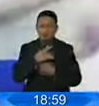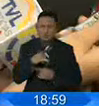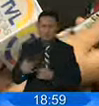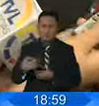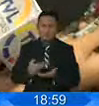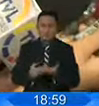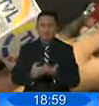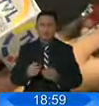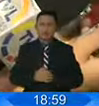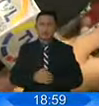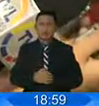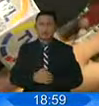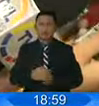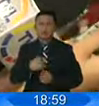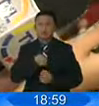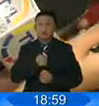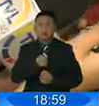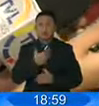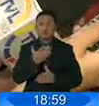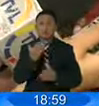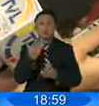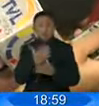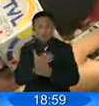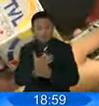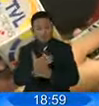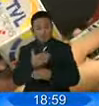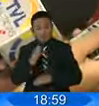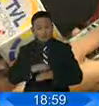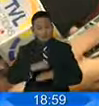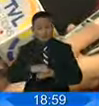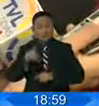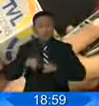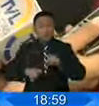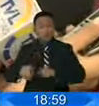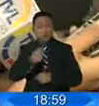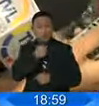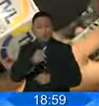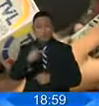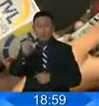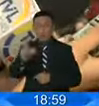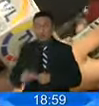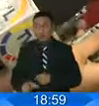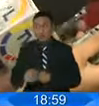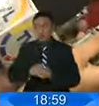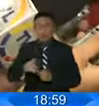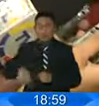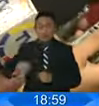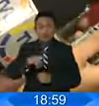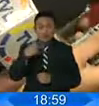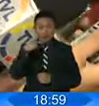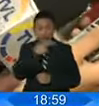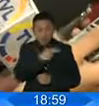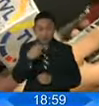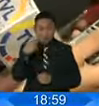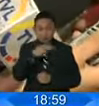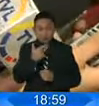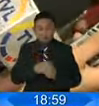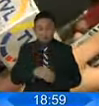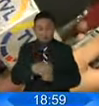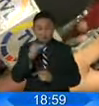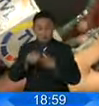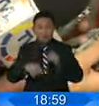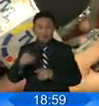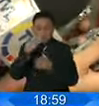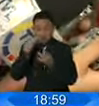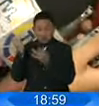cita. A mí lo que sí me incomoda es cuando ciertos pseudo periodistas que son calumniadores, difamadores, odiadores a